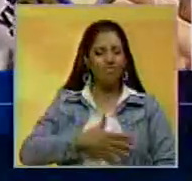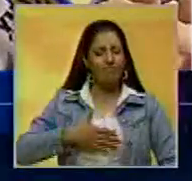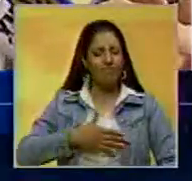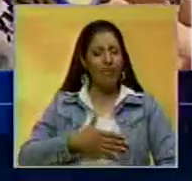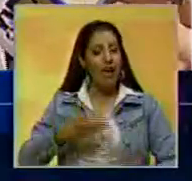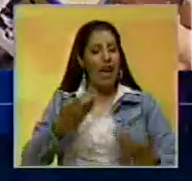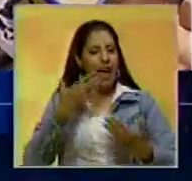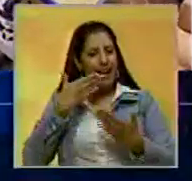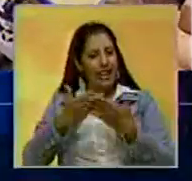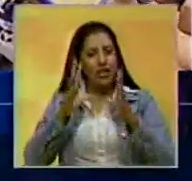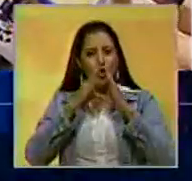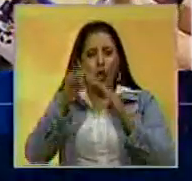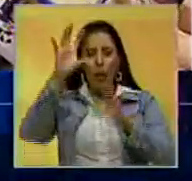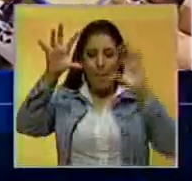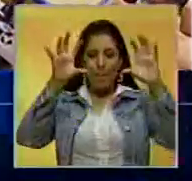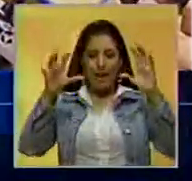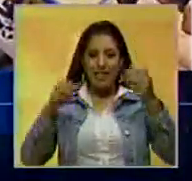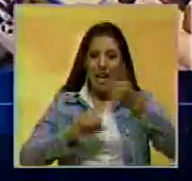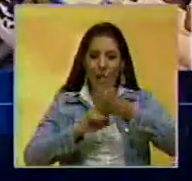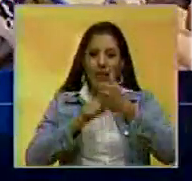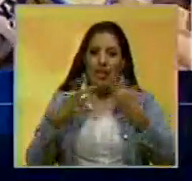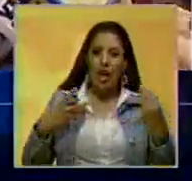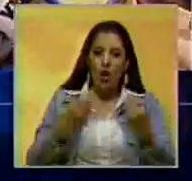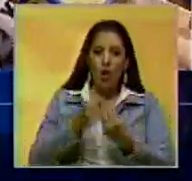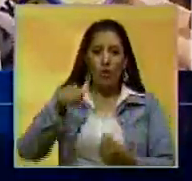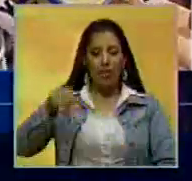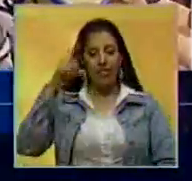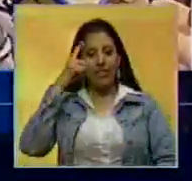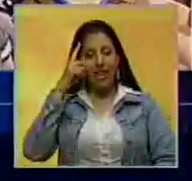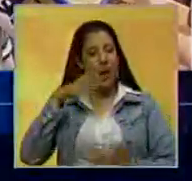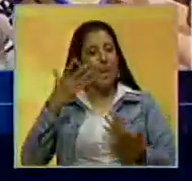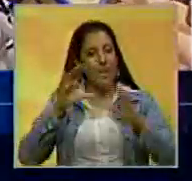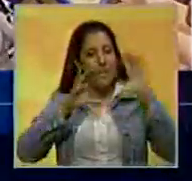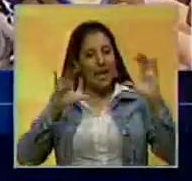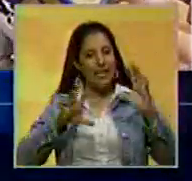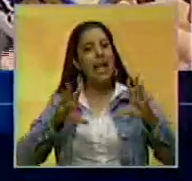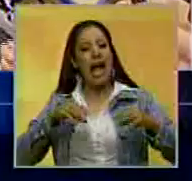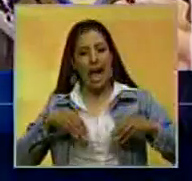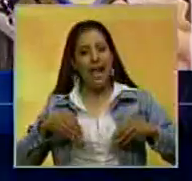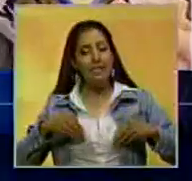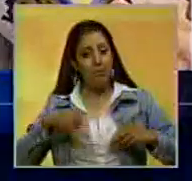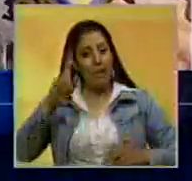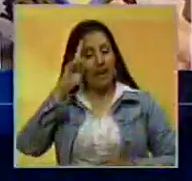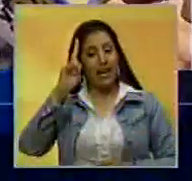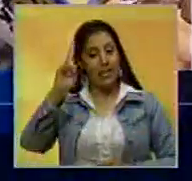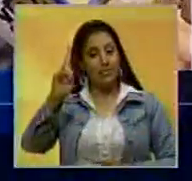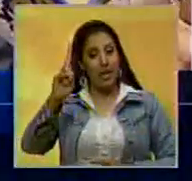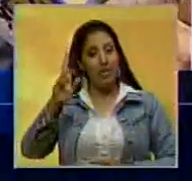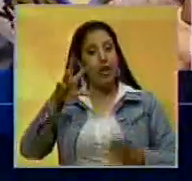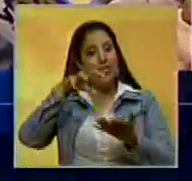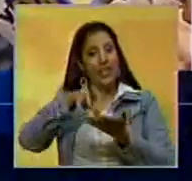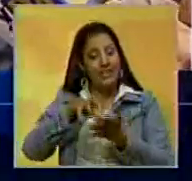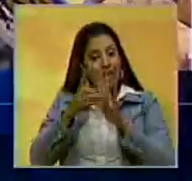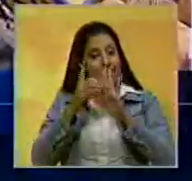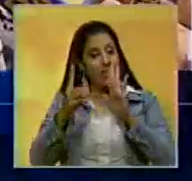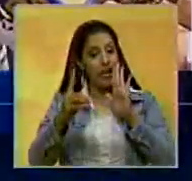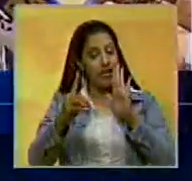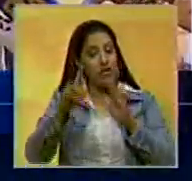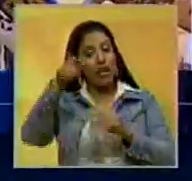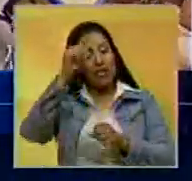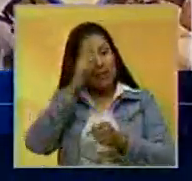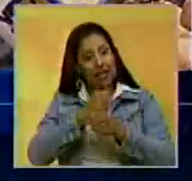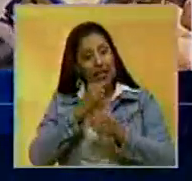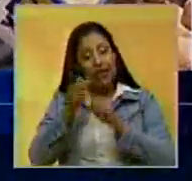agradecemos a todos los países que nos han acompañado el día de hoy países que reconocen el respeto al Estado del derecho y a los